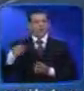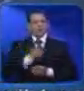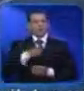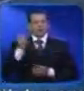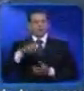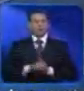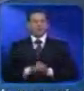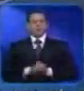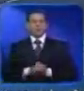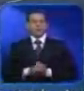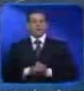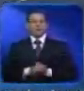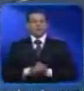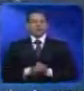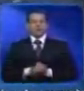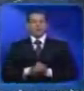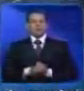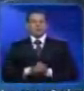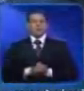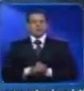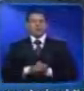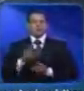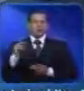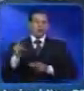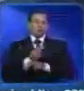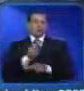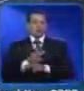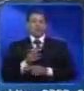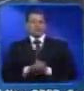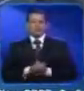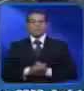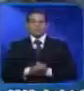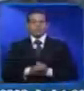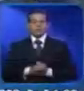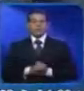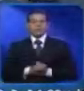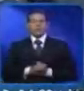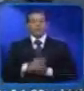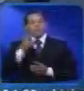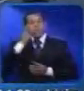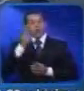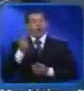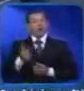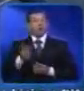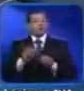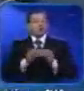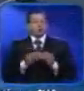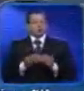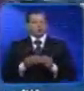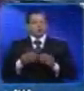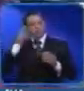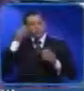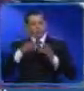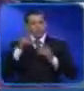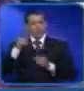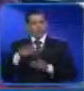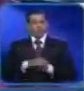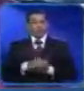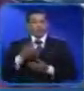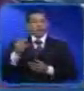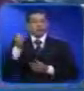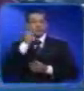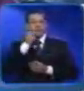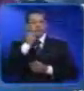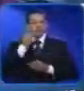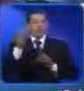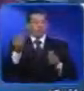también, ¿sabes? Que no circularan, ¿sabes? Bueno, digo yo, ¿no? Tendrán que buscarle una solución a todo esto, pero hay mucho abuso,